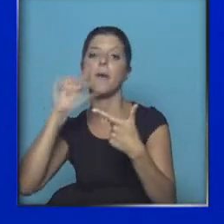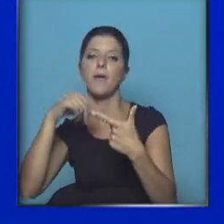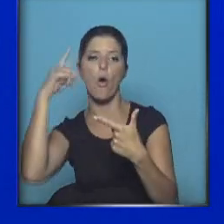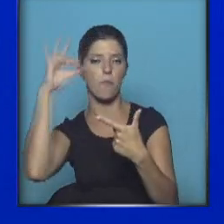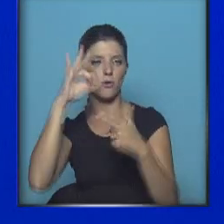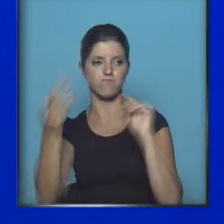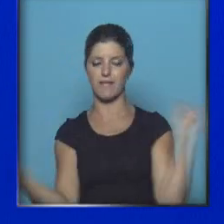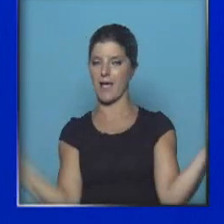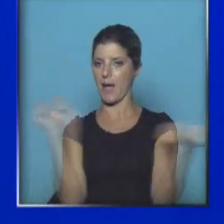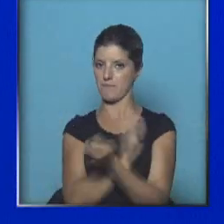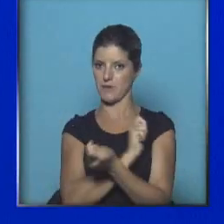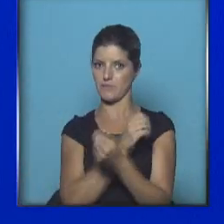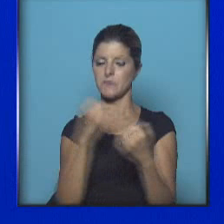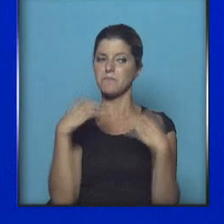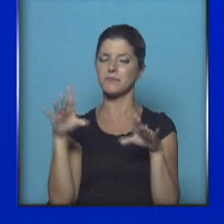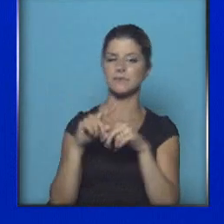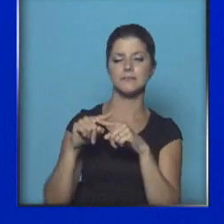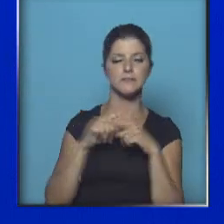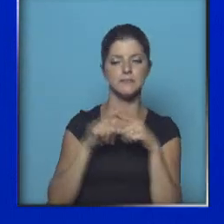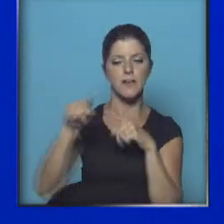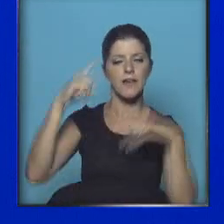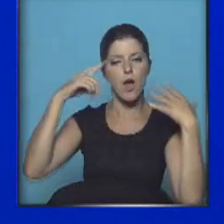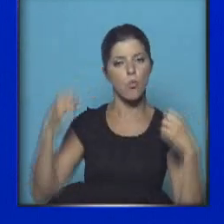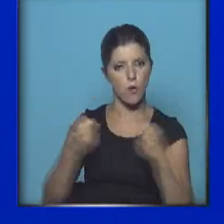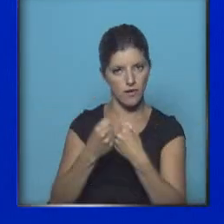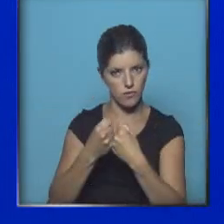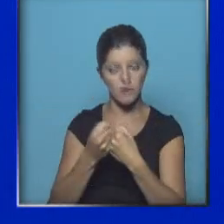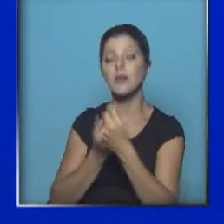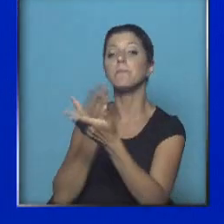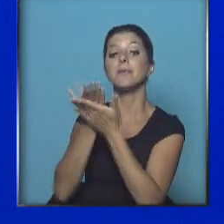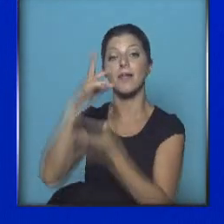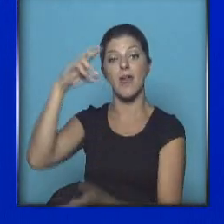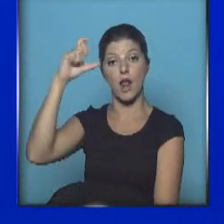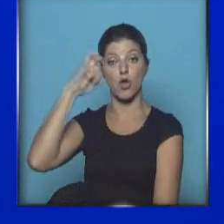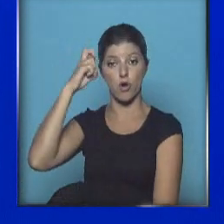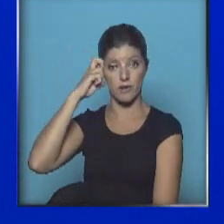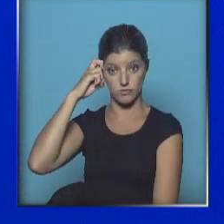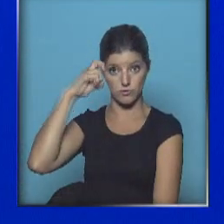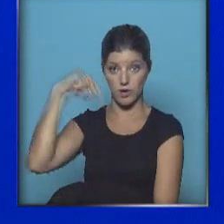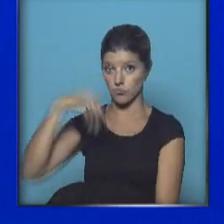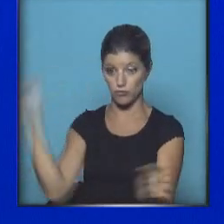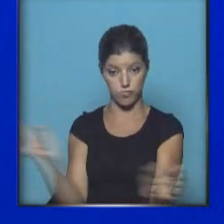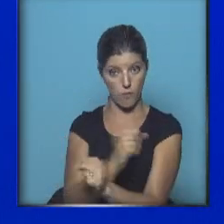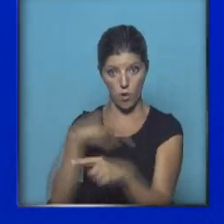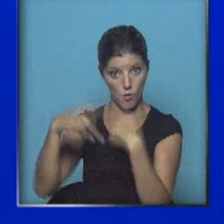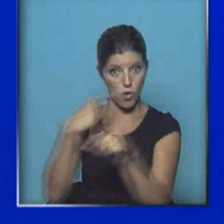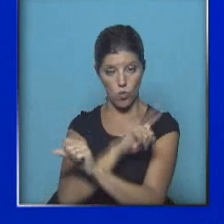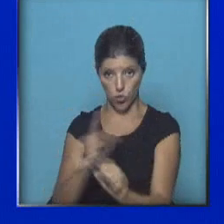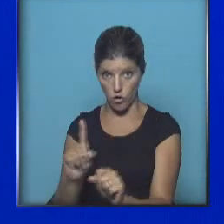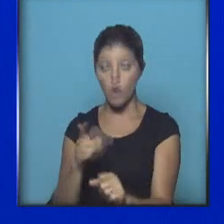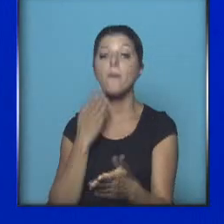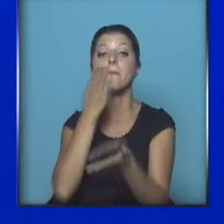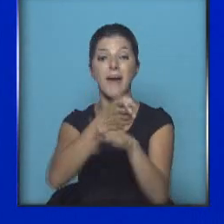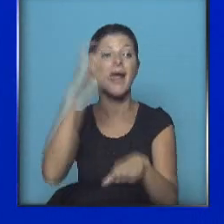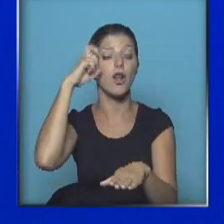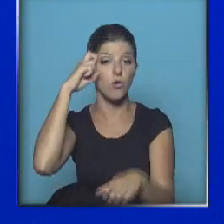y comienzan a cuestionar el memorándum, le piden al Congreso que no lo ratifique, van al Congreso